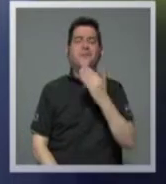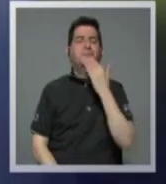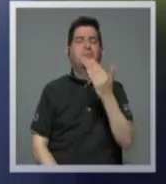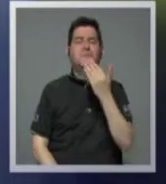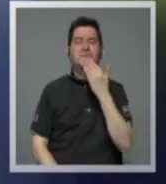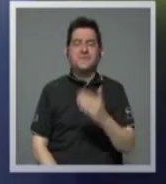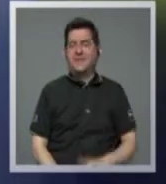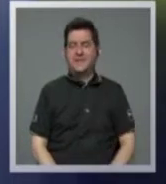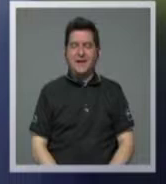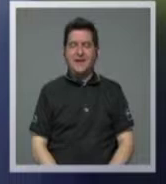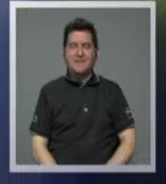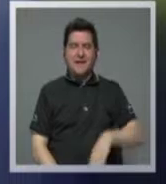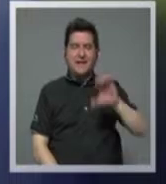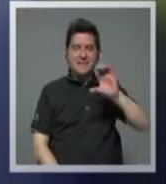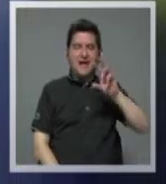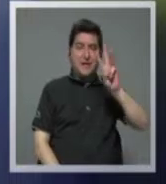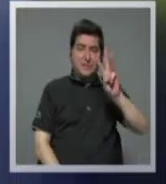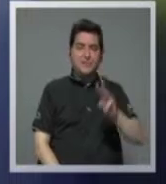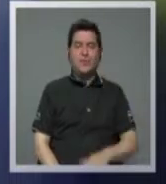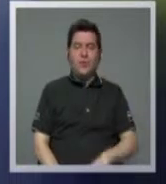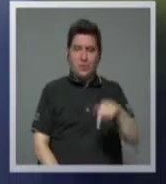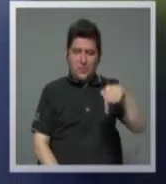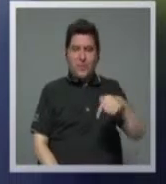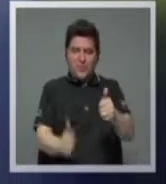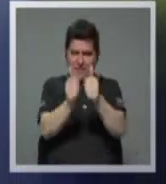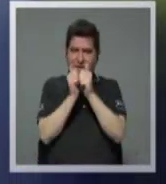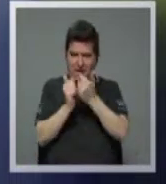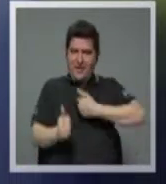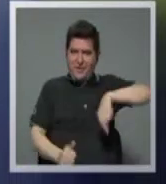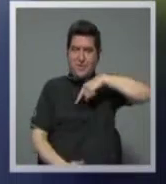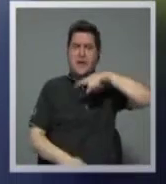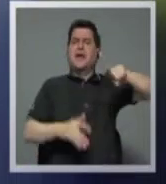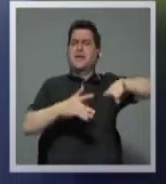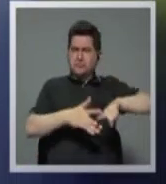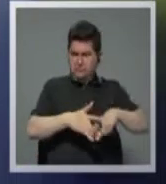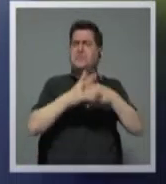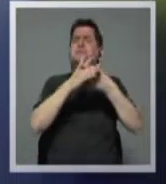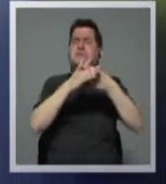don Carlos, por estar aquí. Y tal vez como inicio,